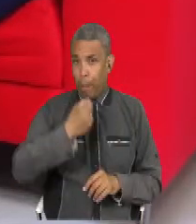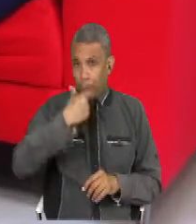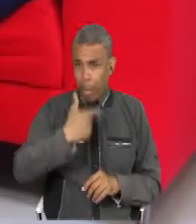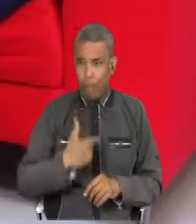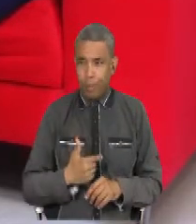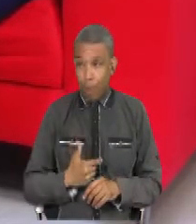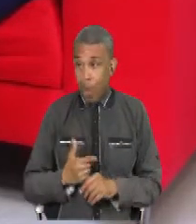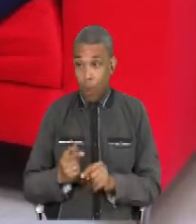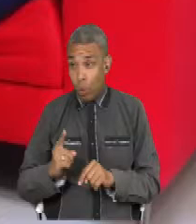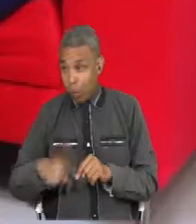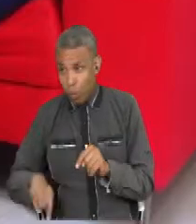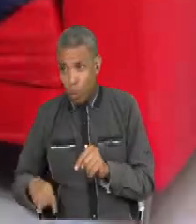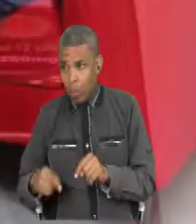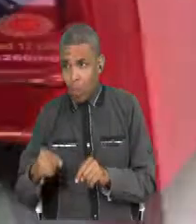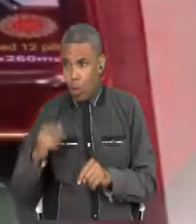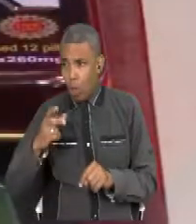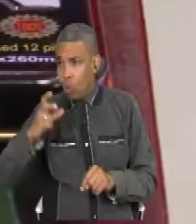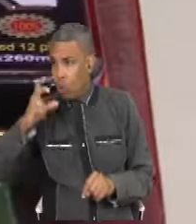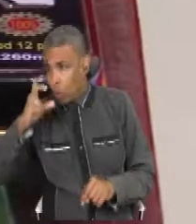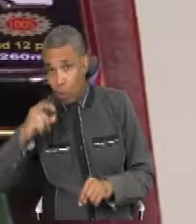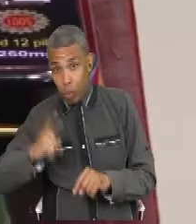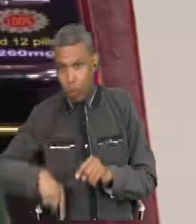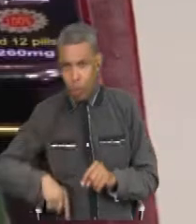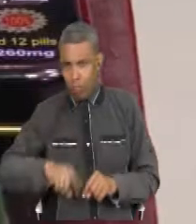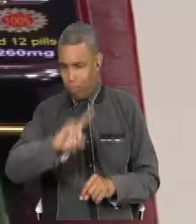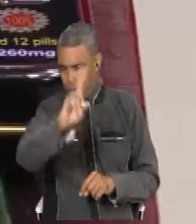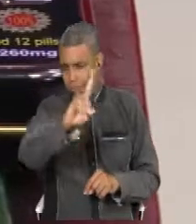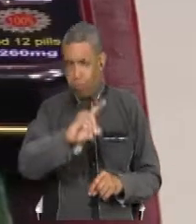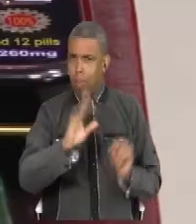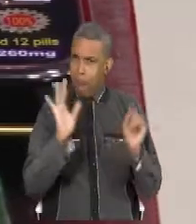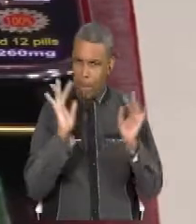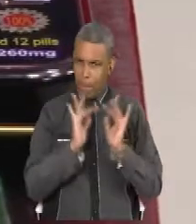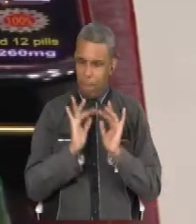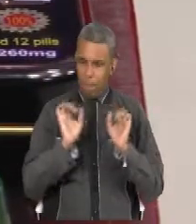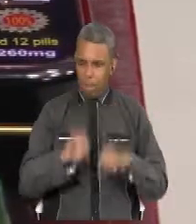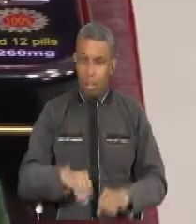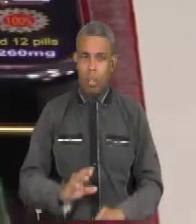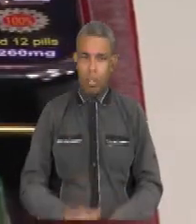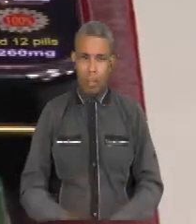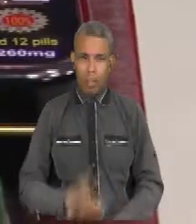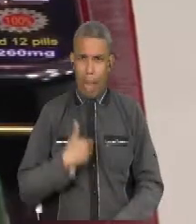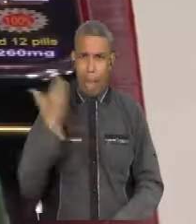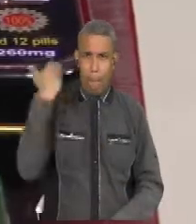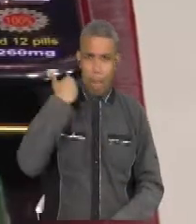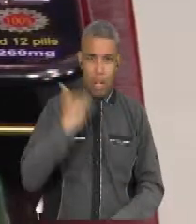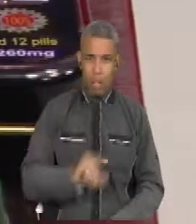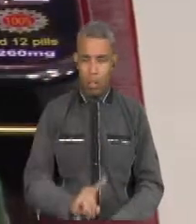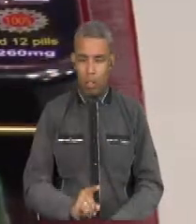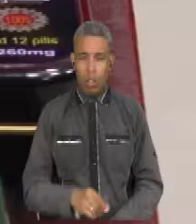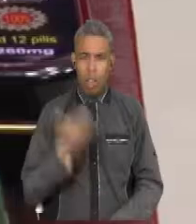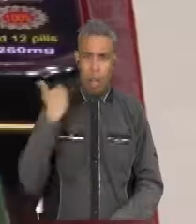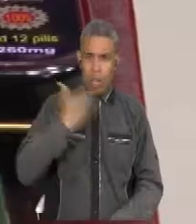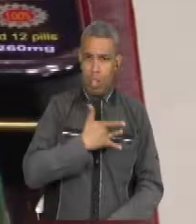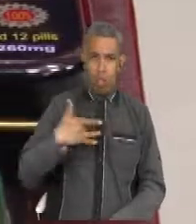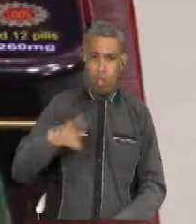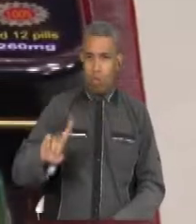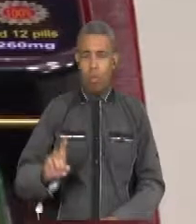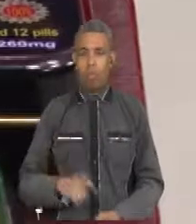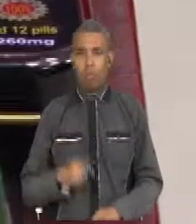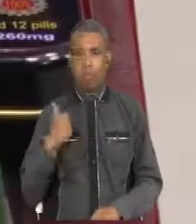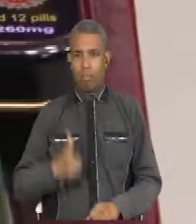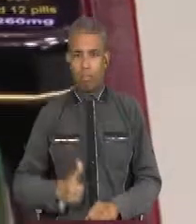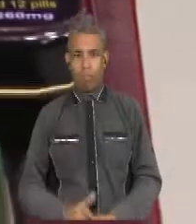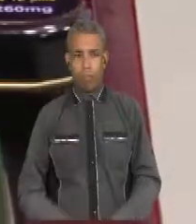un trago y les da miedo, con esta no tiene pues ningún efecto nocivo para la salud. Son totalmente diferentes